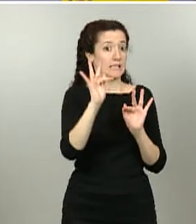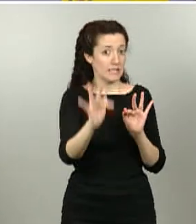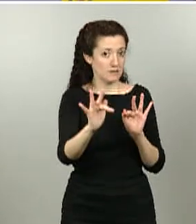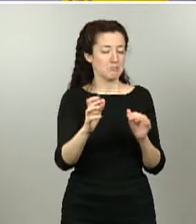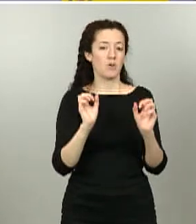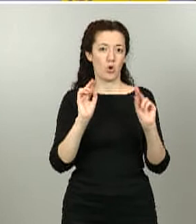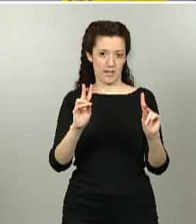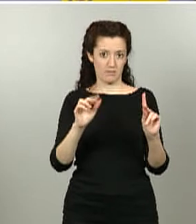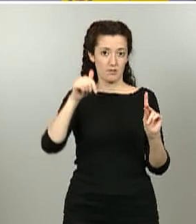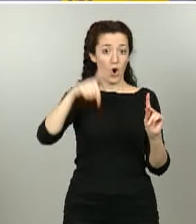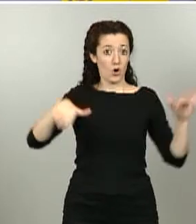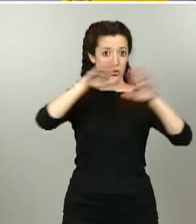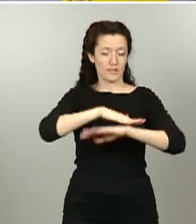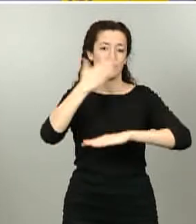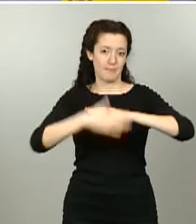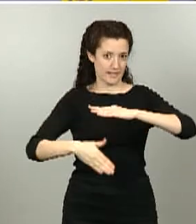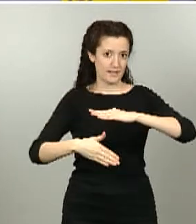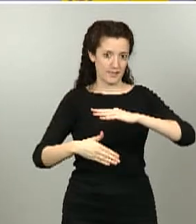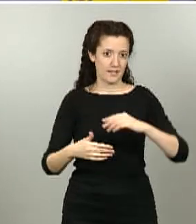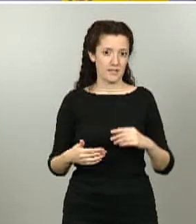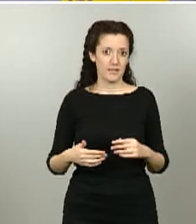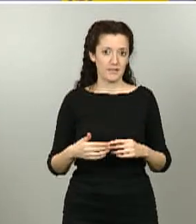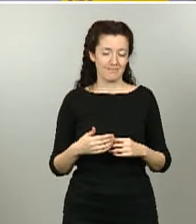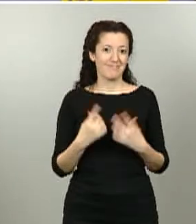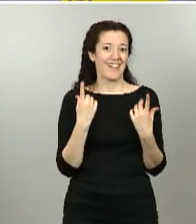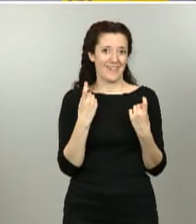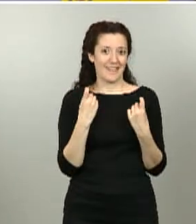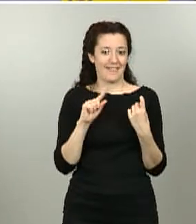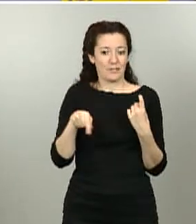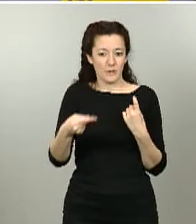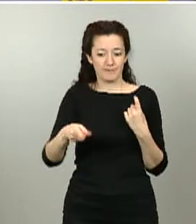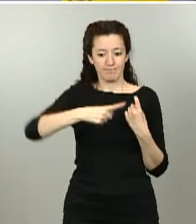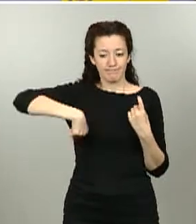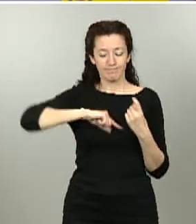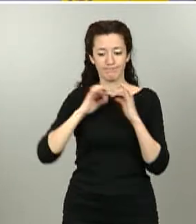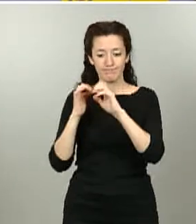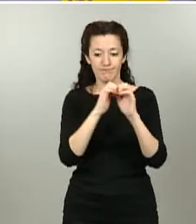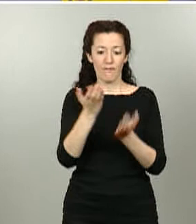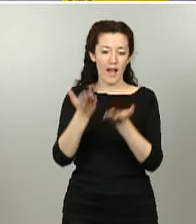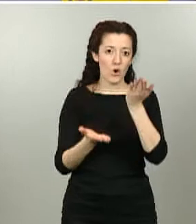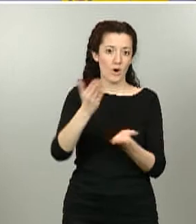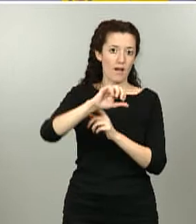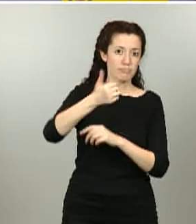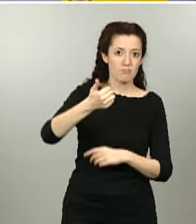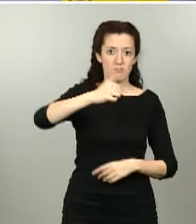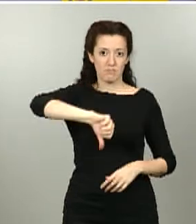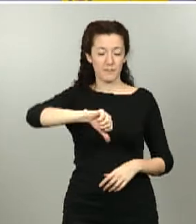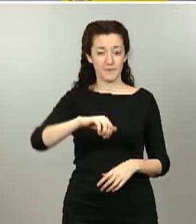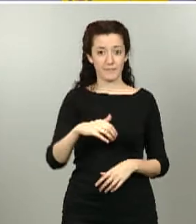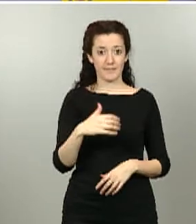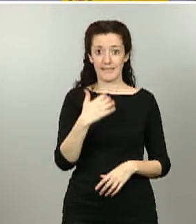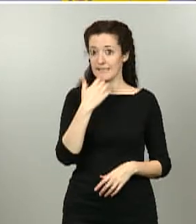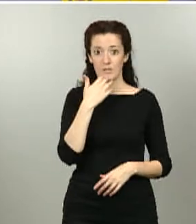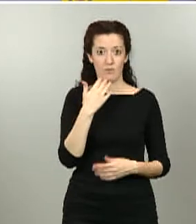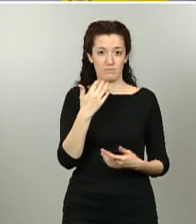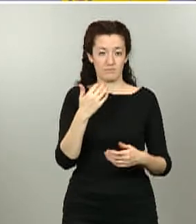Necesitamos un tiempo para valorarlas. Si no recibimos las solicitudes con un margen mínimo para valorar los datos, discutirlos y